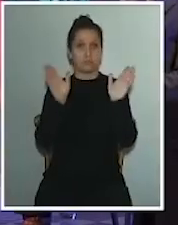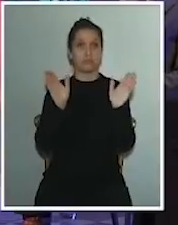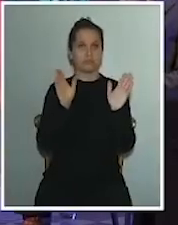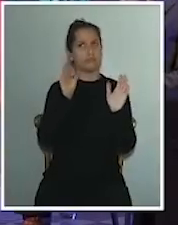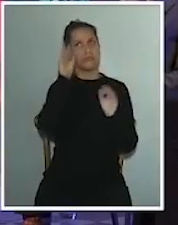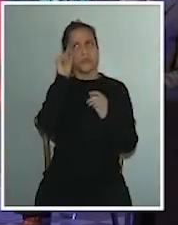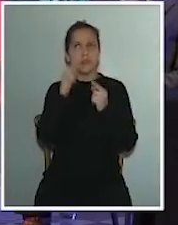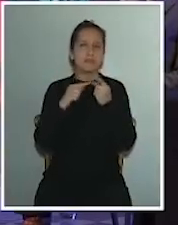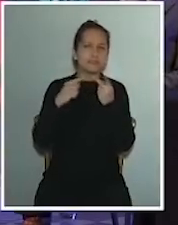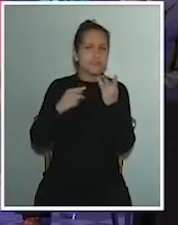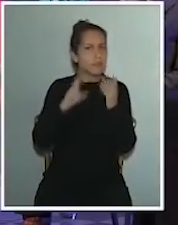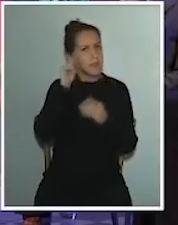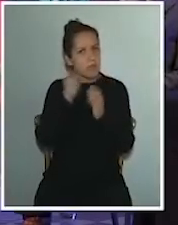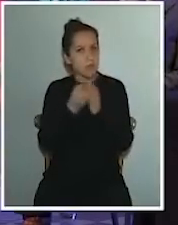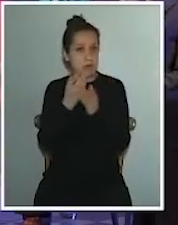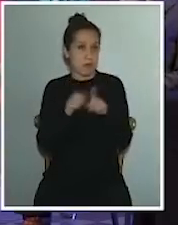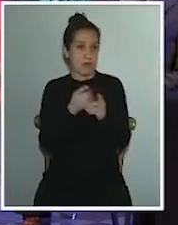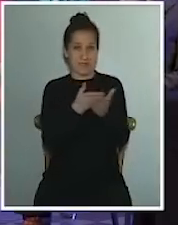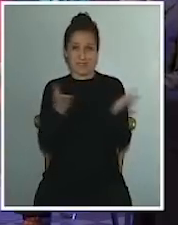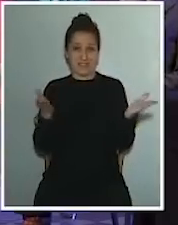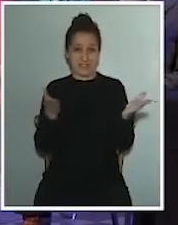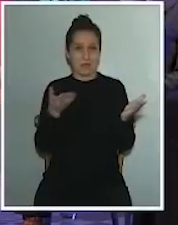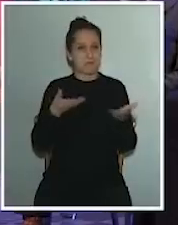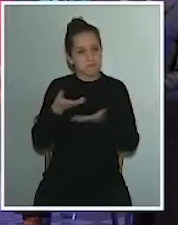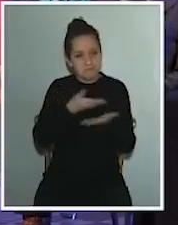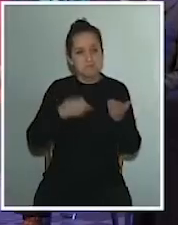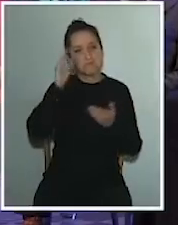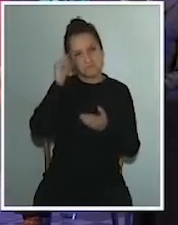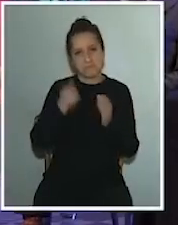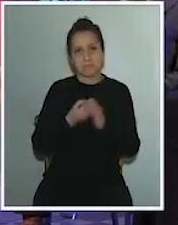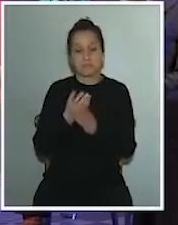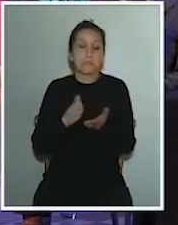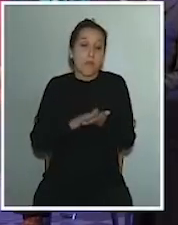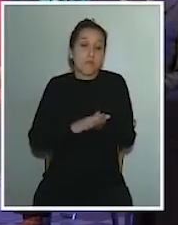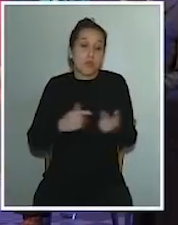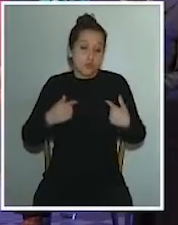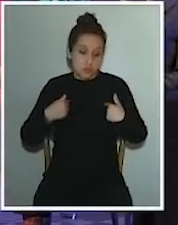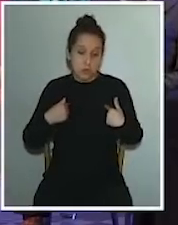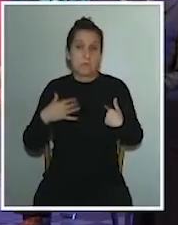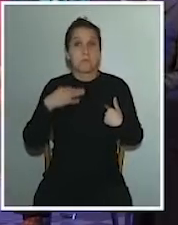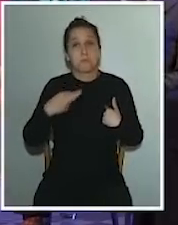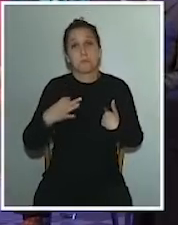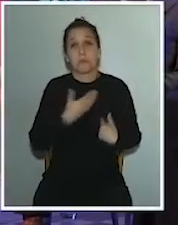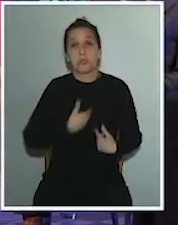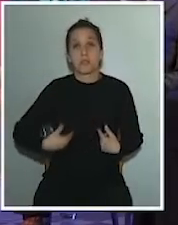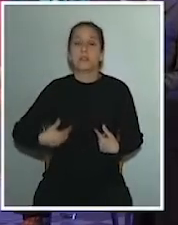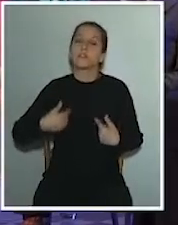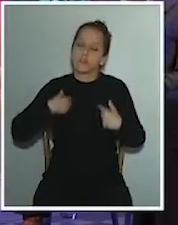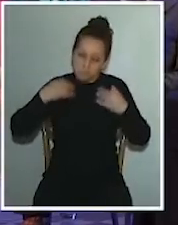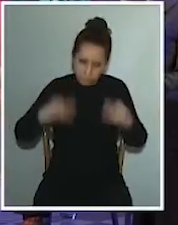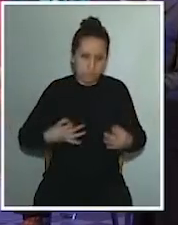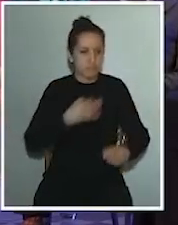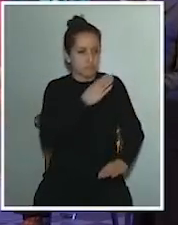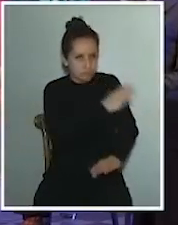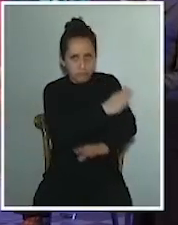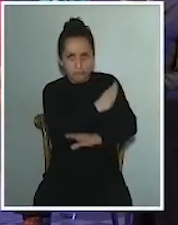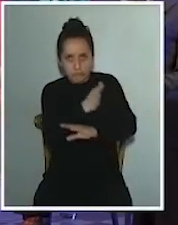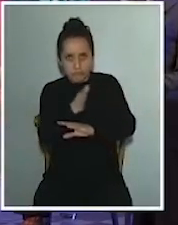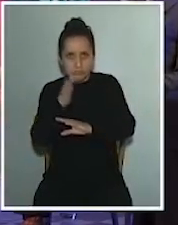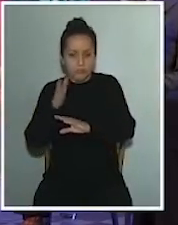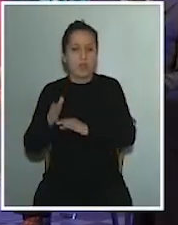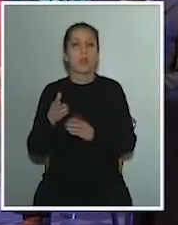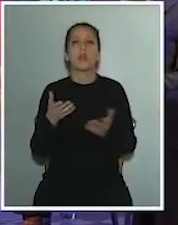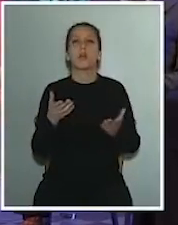acá Nosotros también hemos planteado que si salgo electo presidente gobierno en terreno una semana de